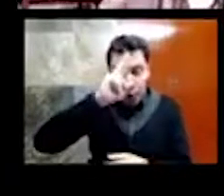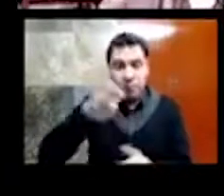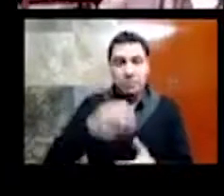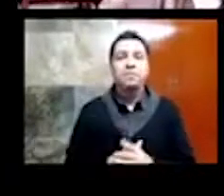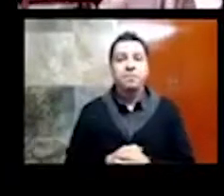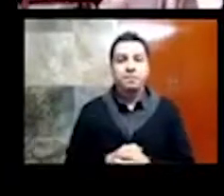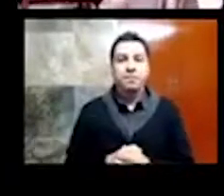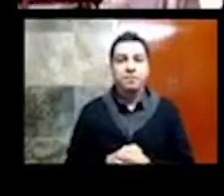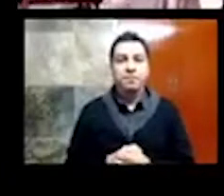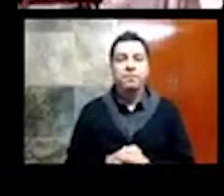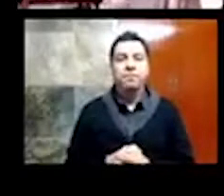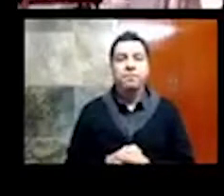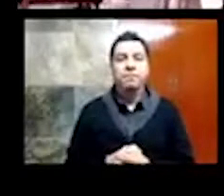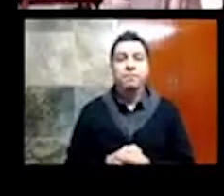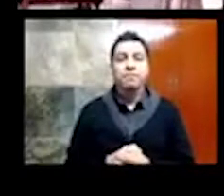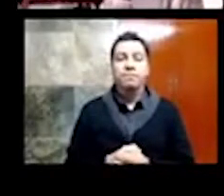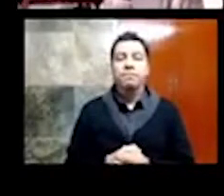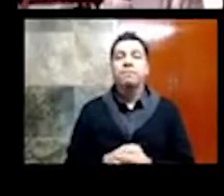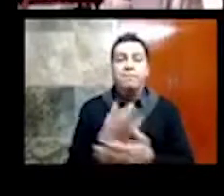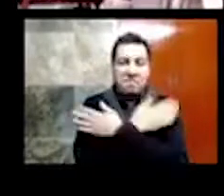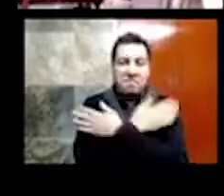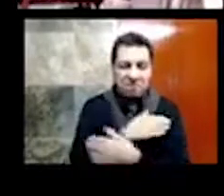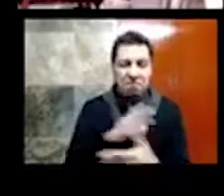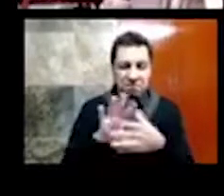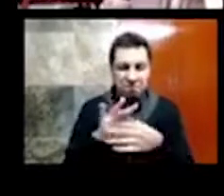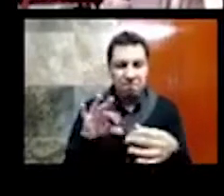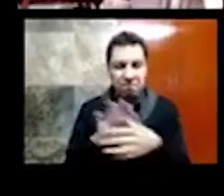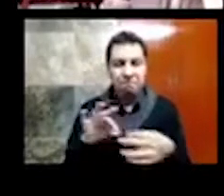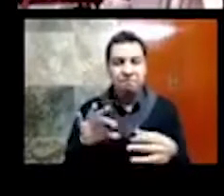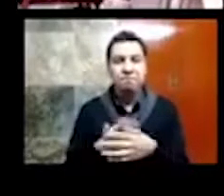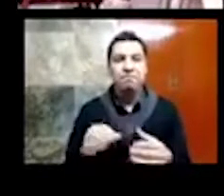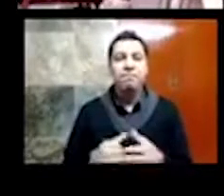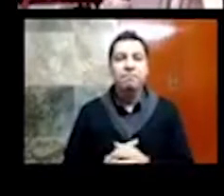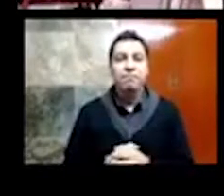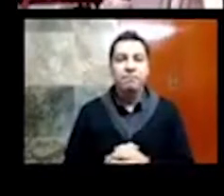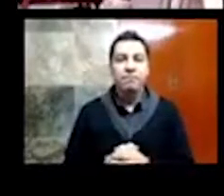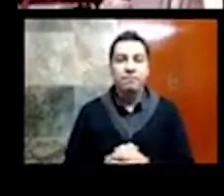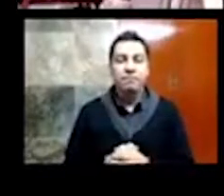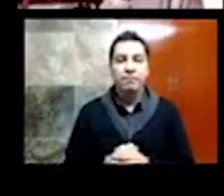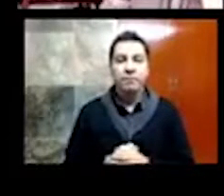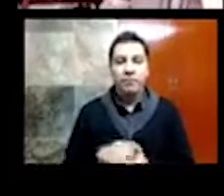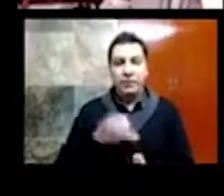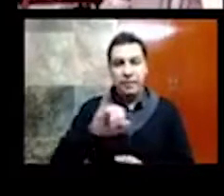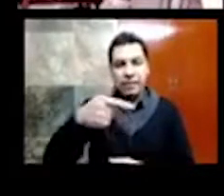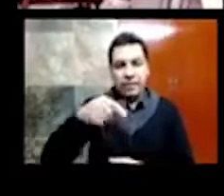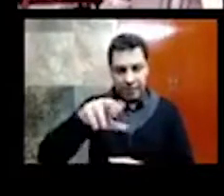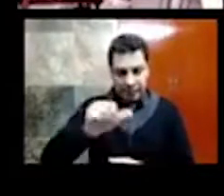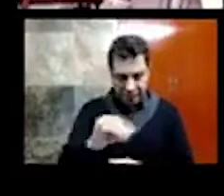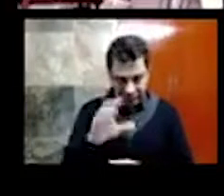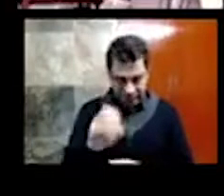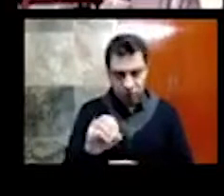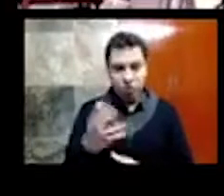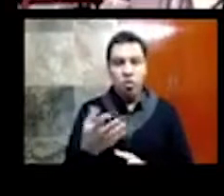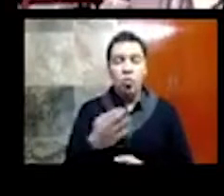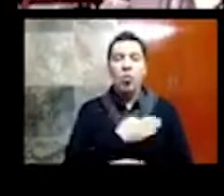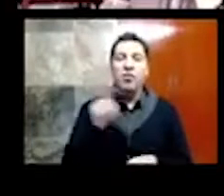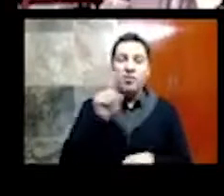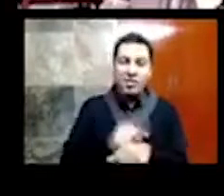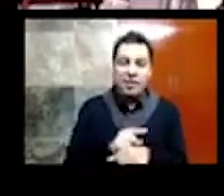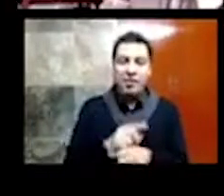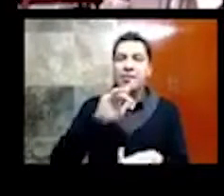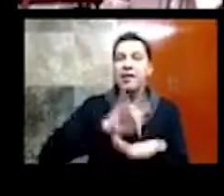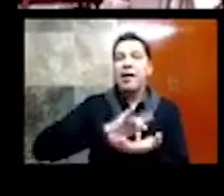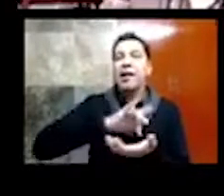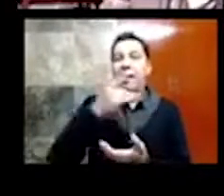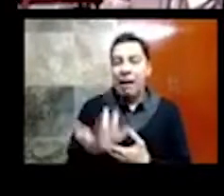e interesante. Un abrazo, Alejandro, de Ajos Piachos. Ignacio Esteban Hernández García, buen día, gracias por las